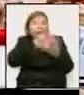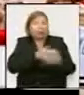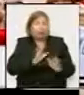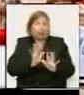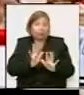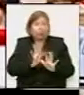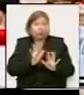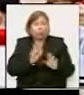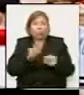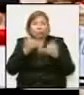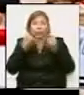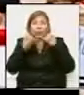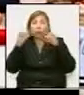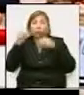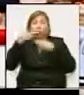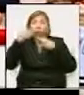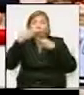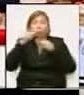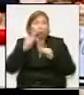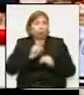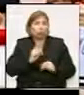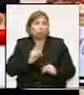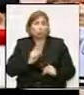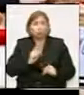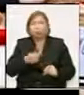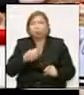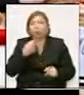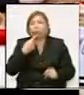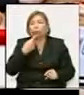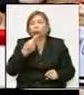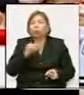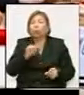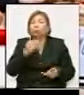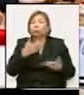periódicos. Derechos humanos, involucramiento de la comunidad y transparencia, creo que